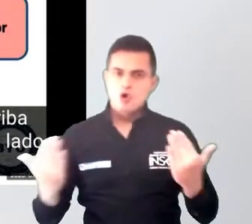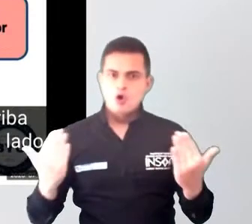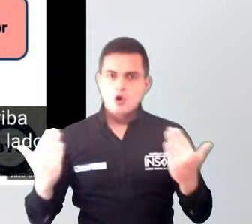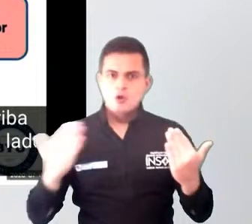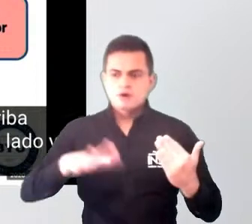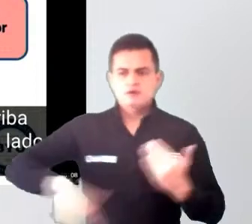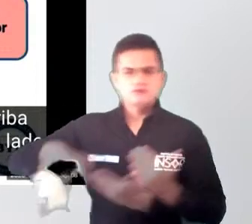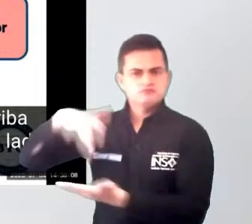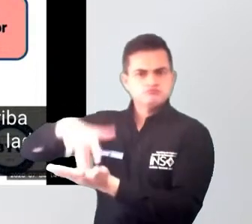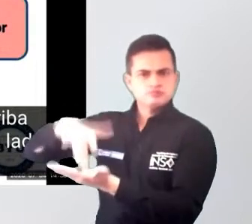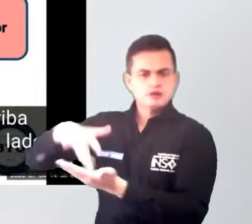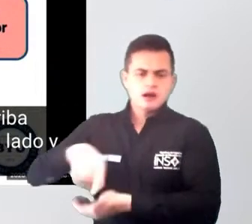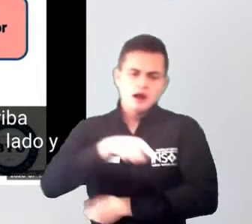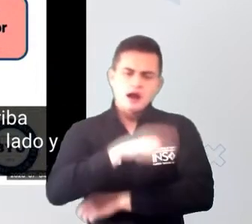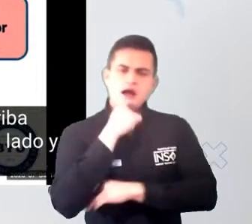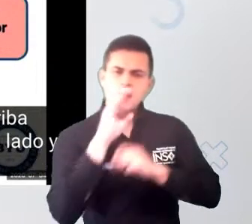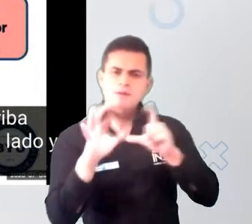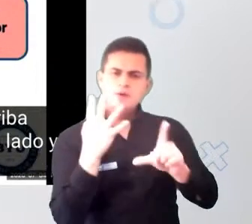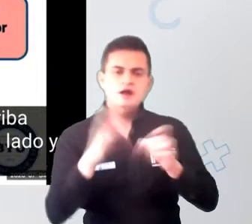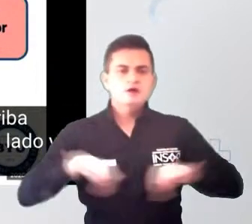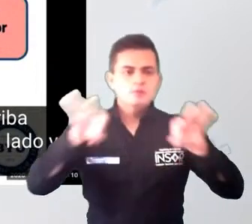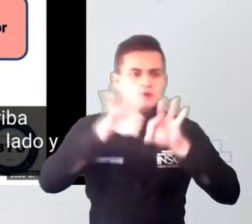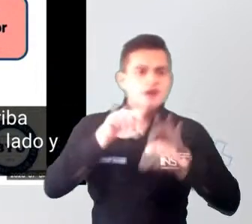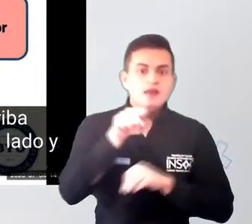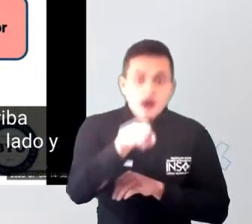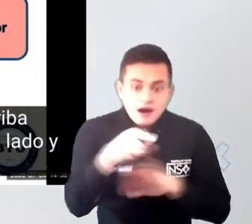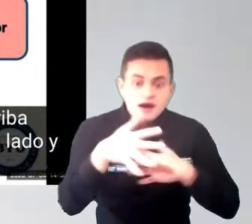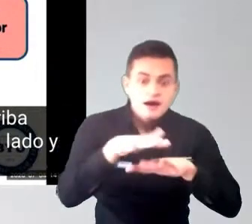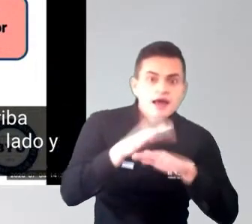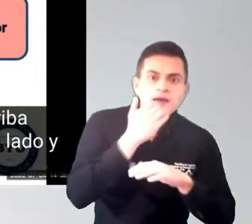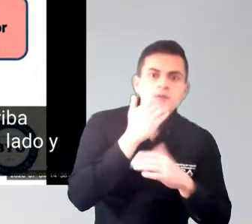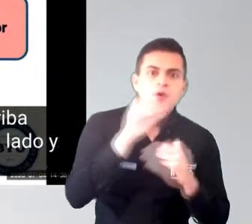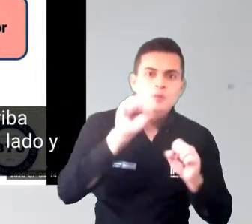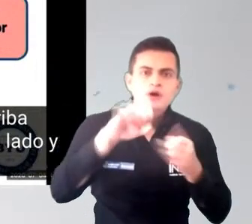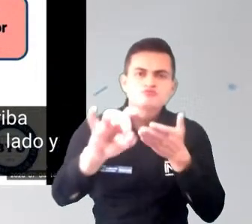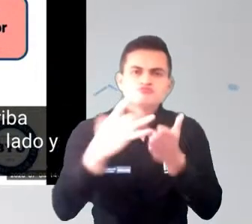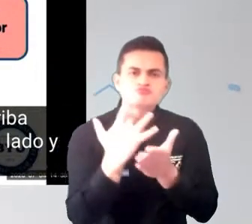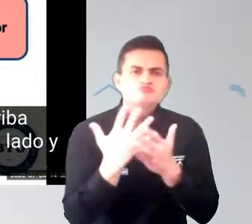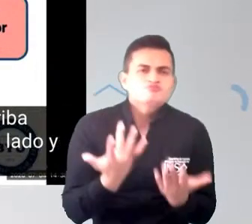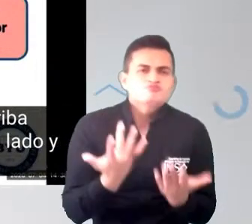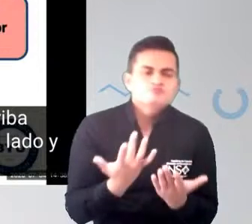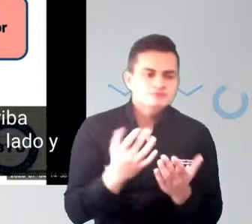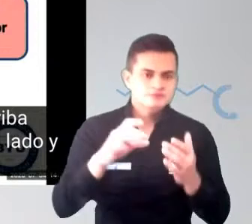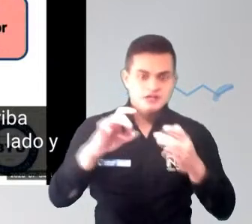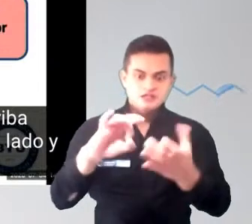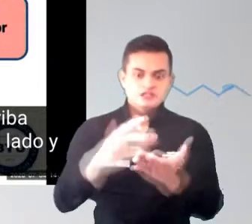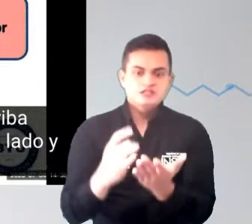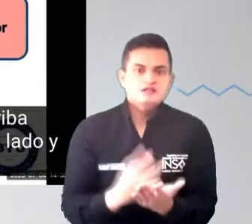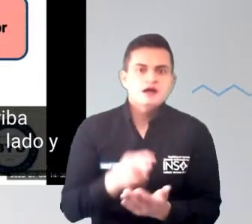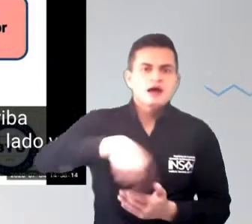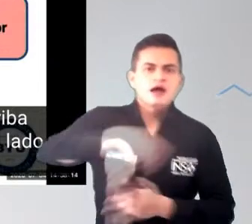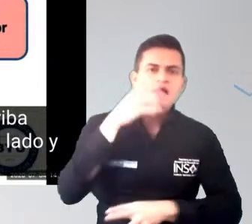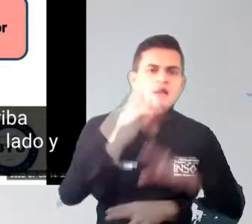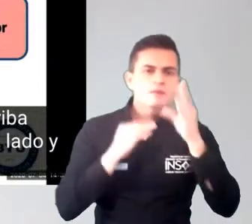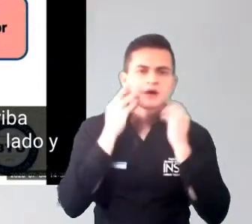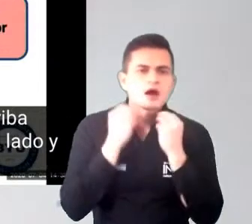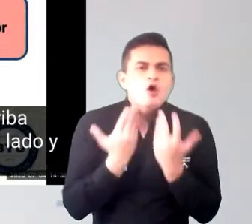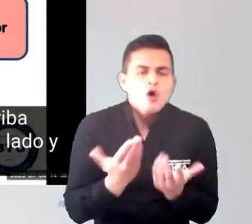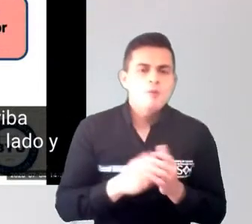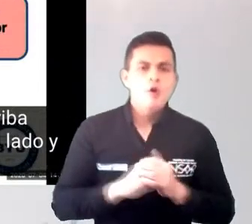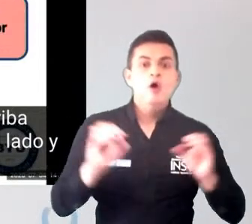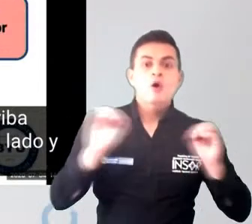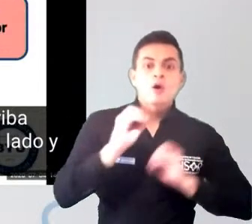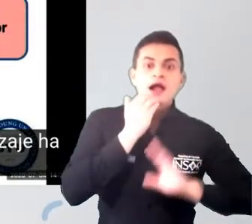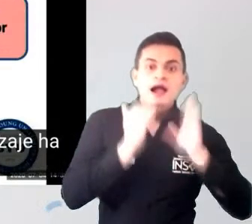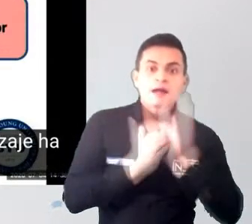que respondan a esta pregunta. Si están en la red, simplemente escriban brevemente en el chat. Y si están en persona, diríjase a la